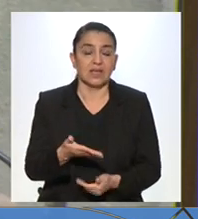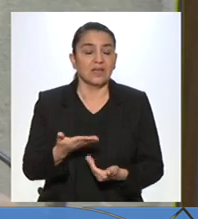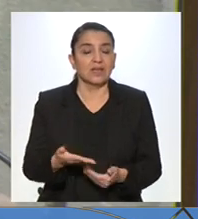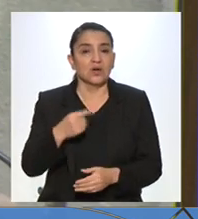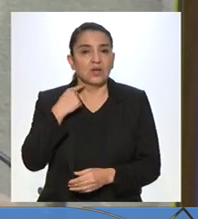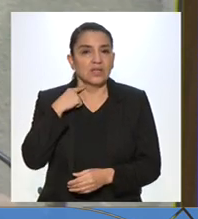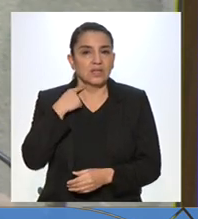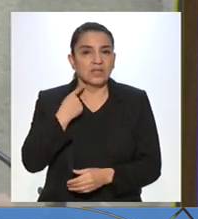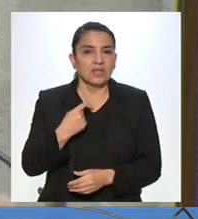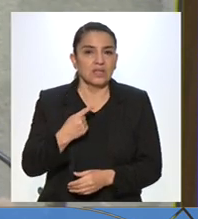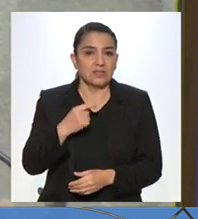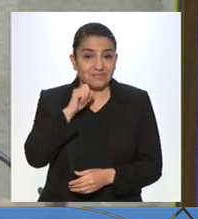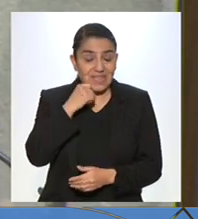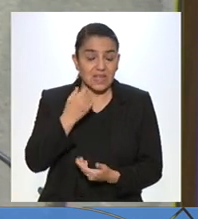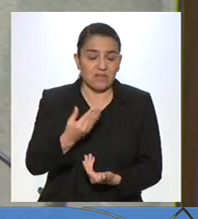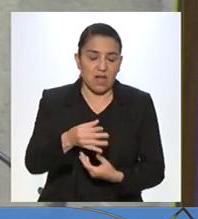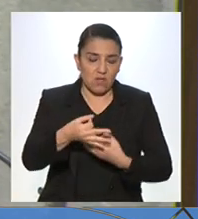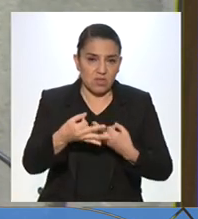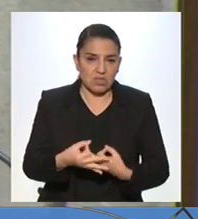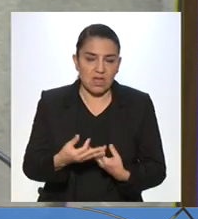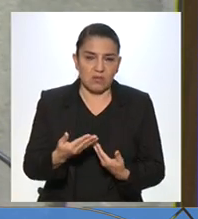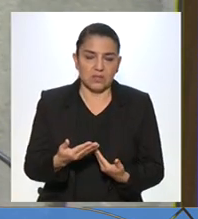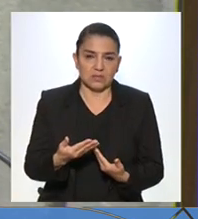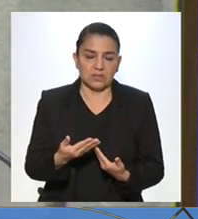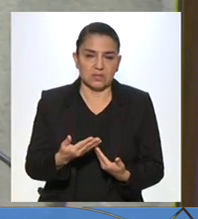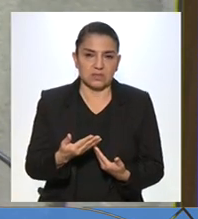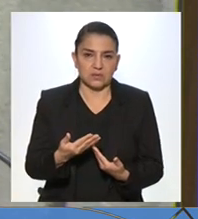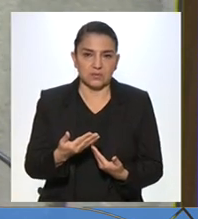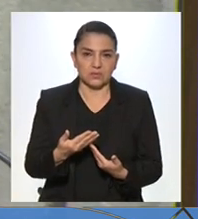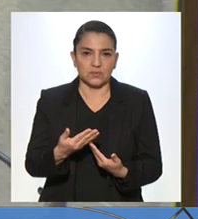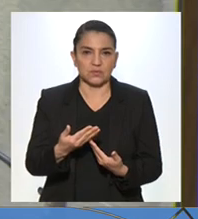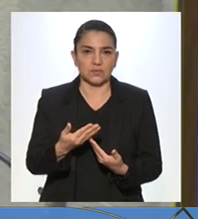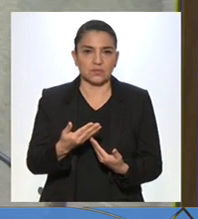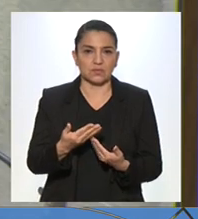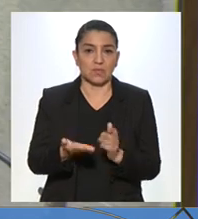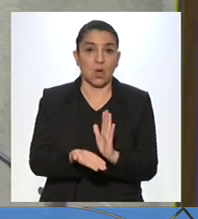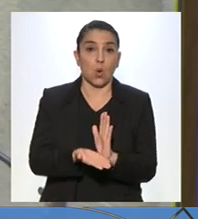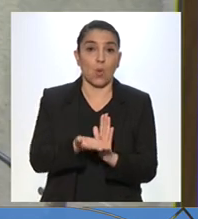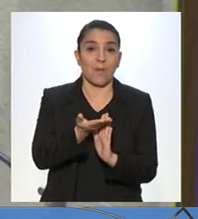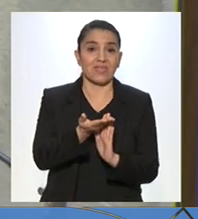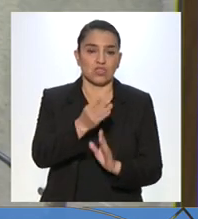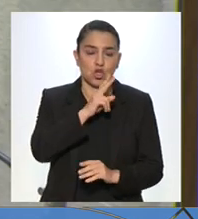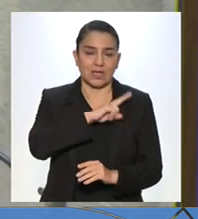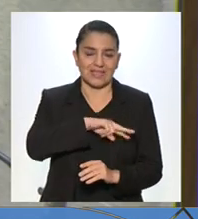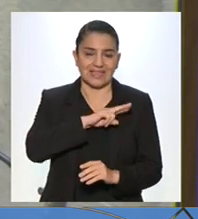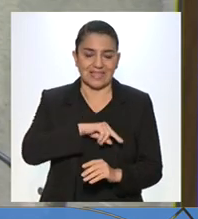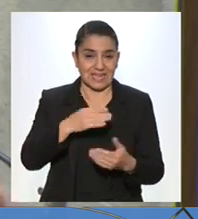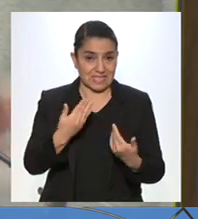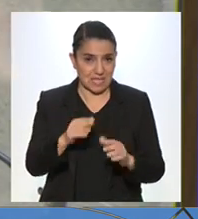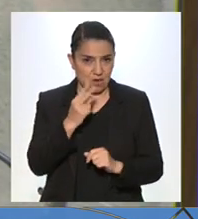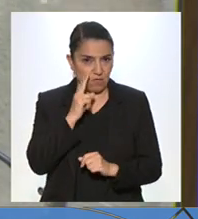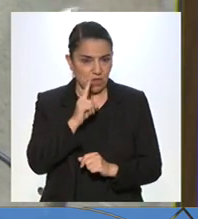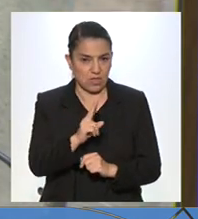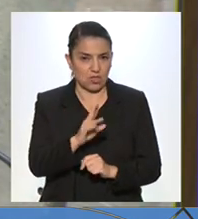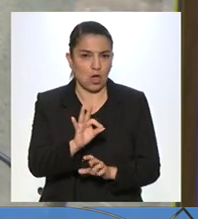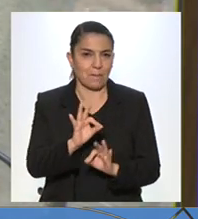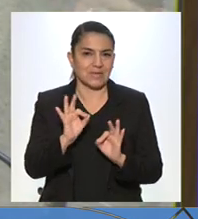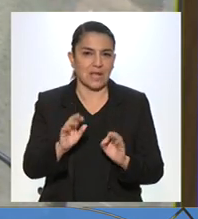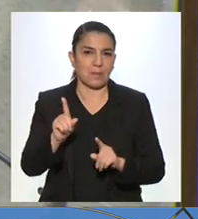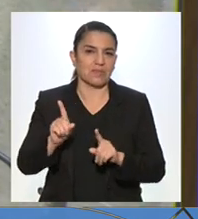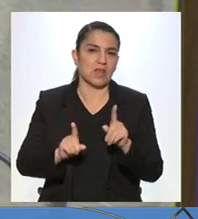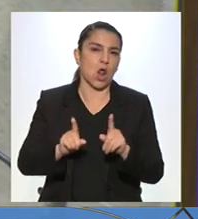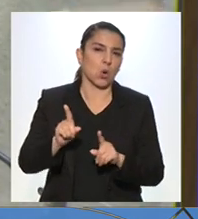implica efectivamente ver si, aparte del aumento de las tasas de interés que se está notando fundamentalmente en algunos